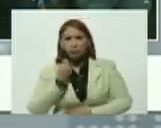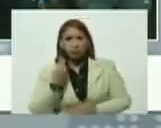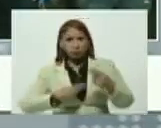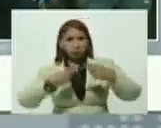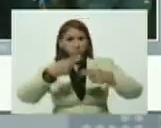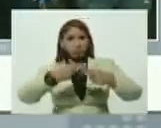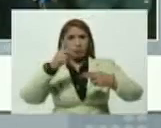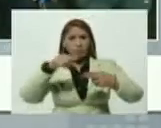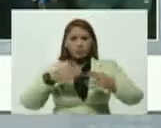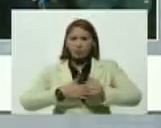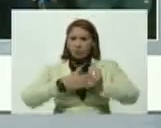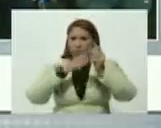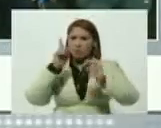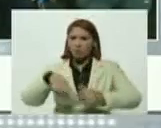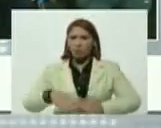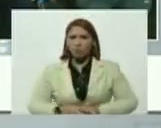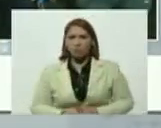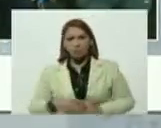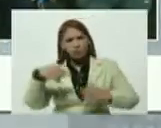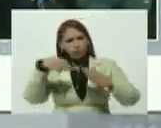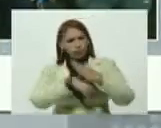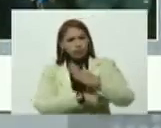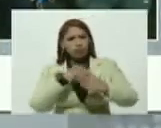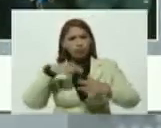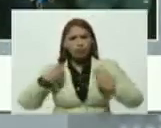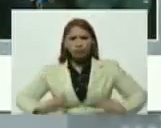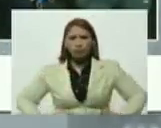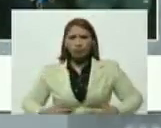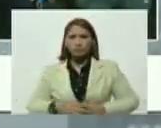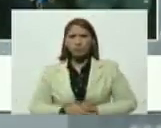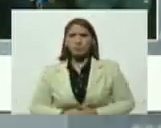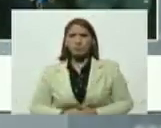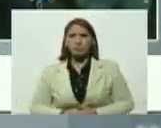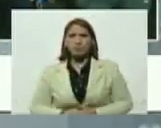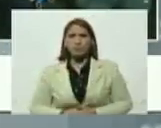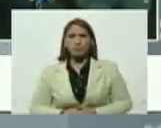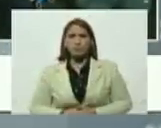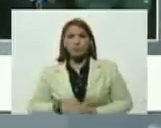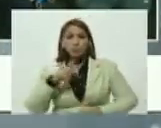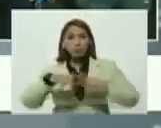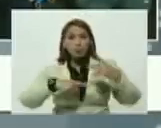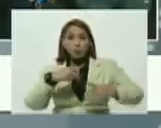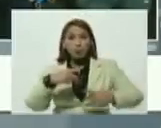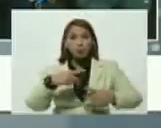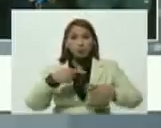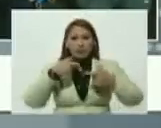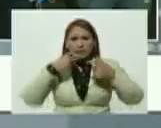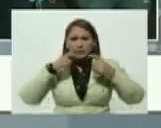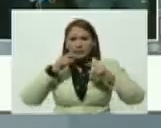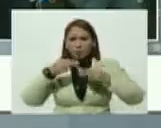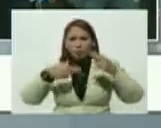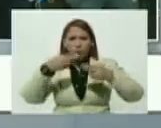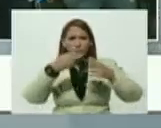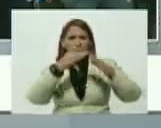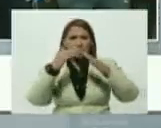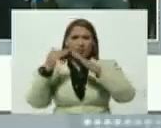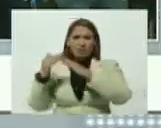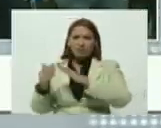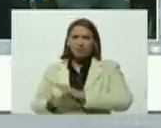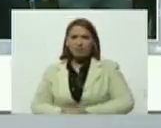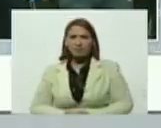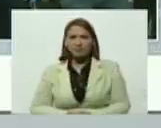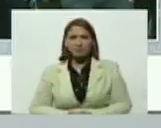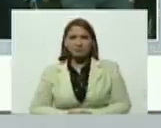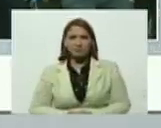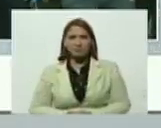construir liderazgos profundamente humanistas que producen maíz, que construyen casas, que